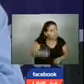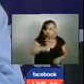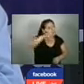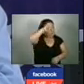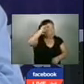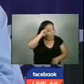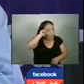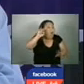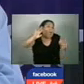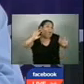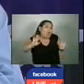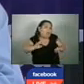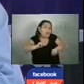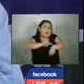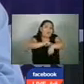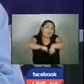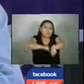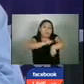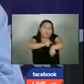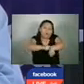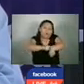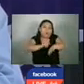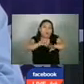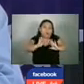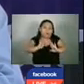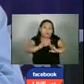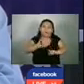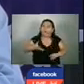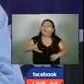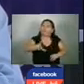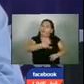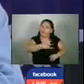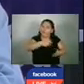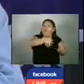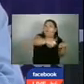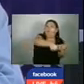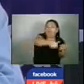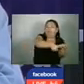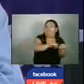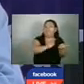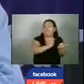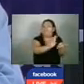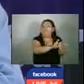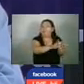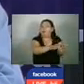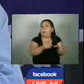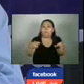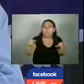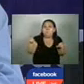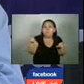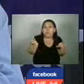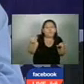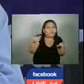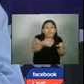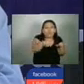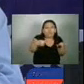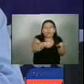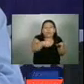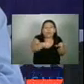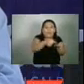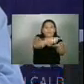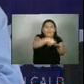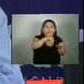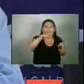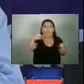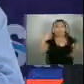haciendo, 24-7, y todavía seguimos siendo una de las alcaldías con menos ingresos para el alcalde y el Consejo